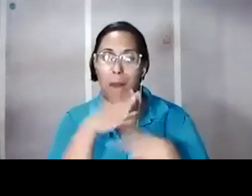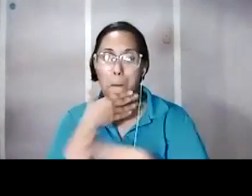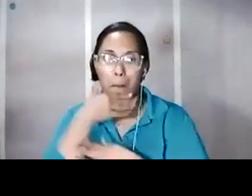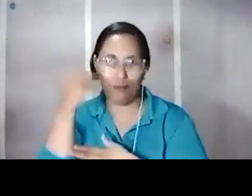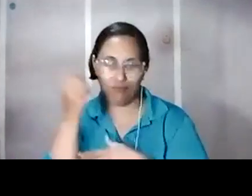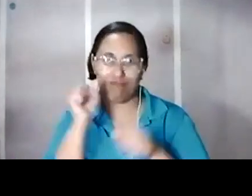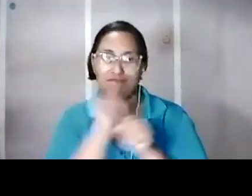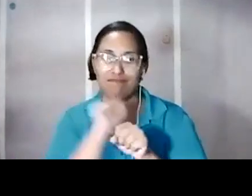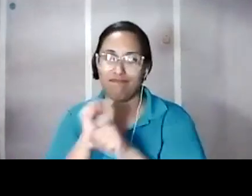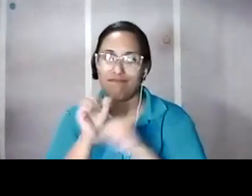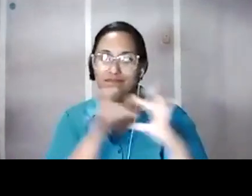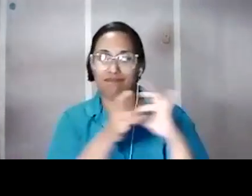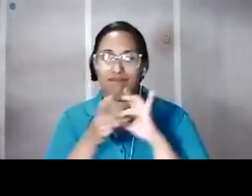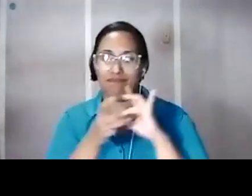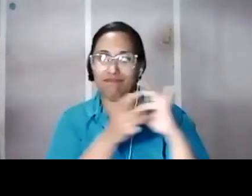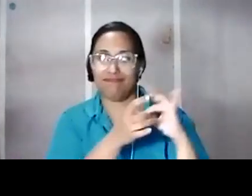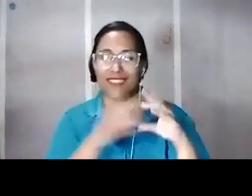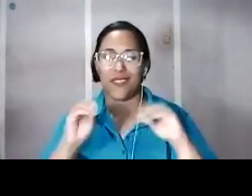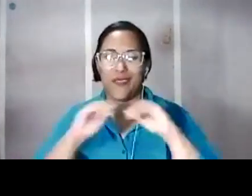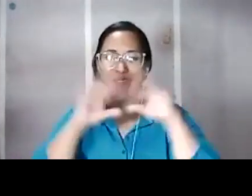colegas. Claro que sí.